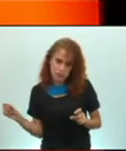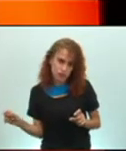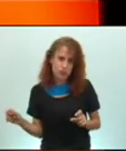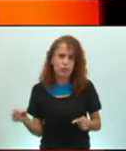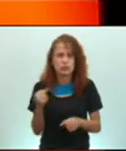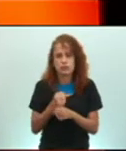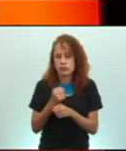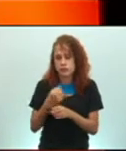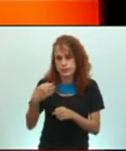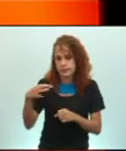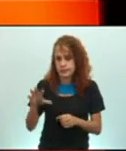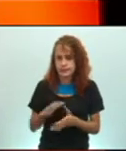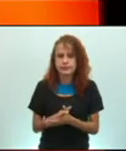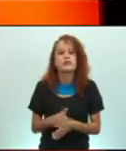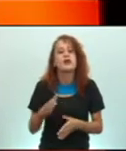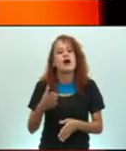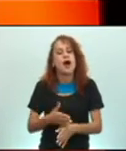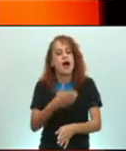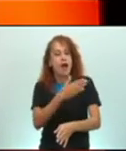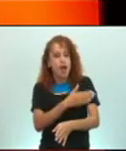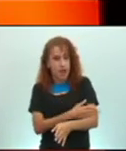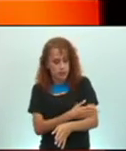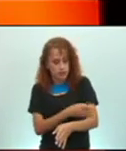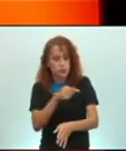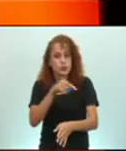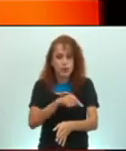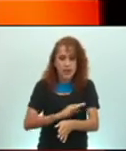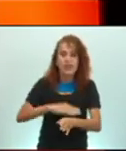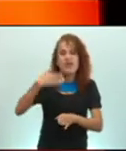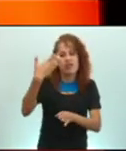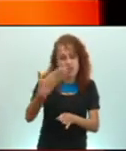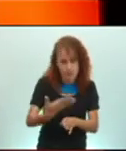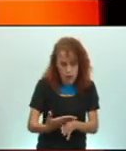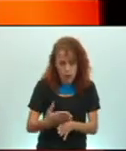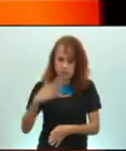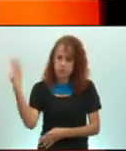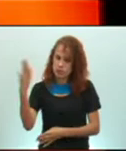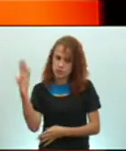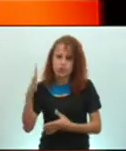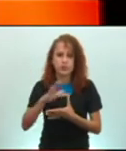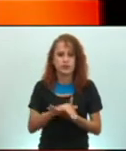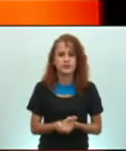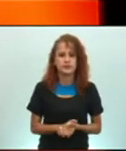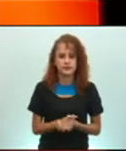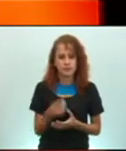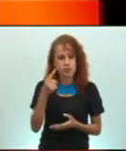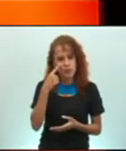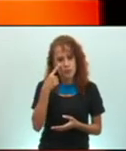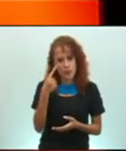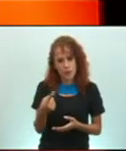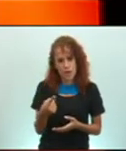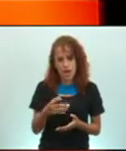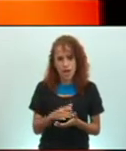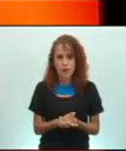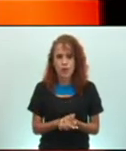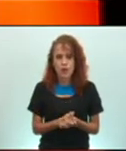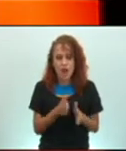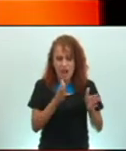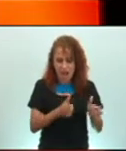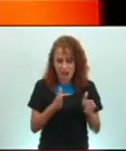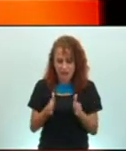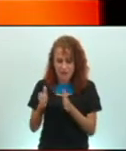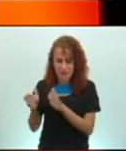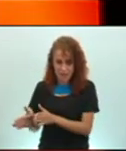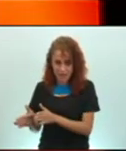el enfrentamiento y durante y después del paso de los ciclones u huracanes tropicales. Veamos cuáles son las